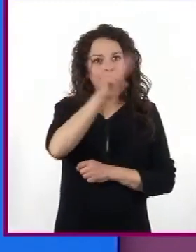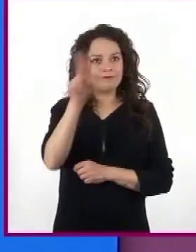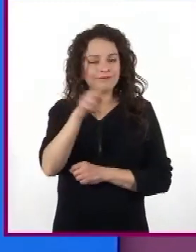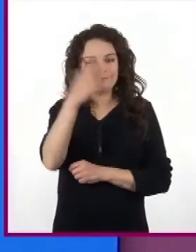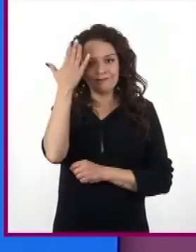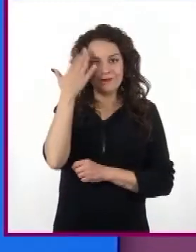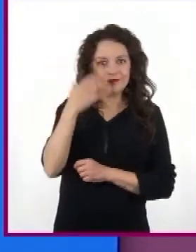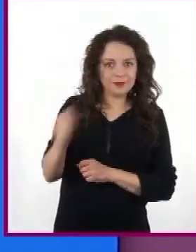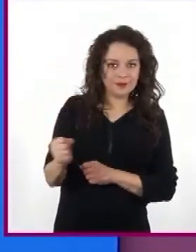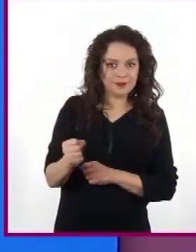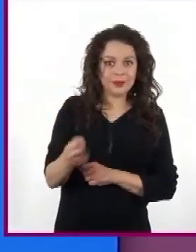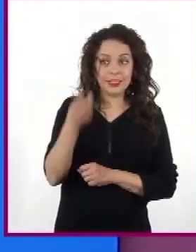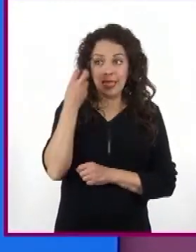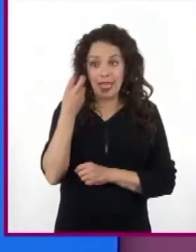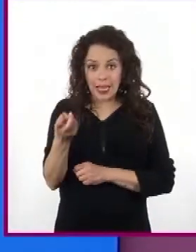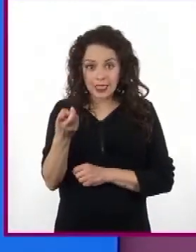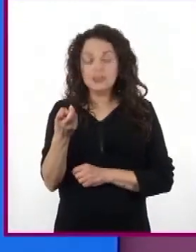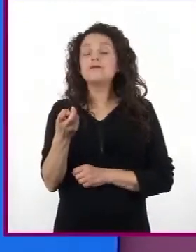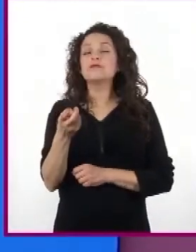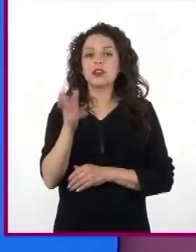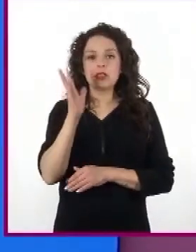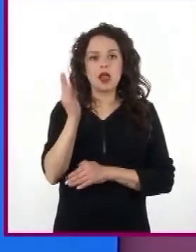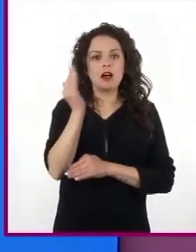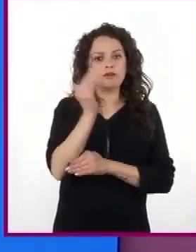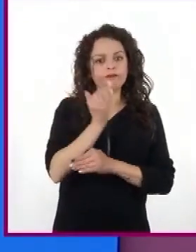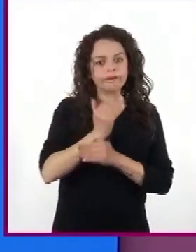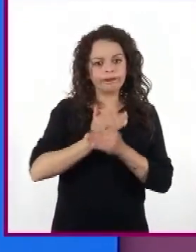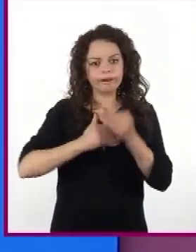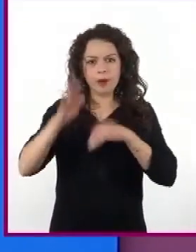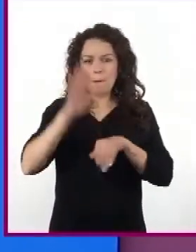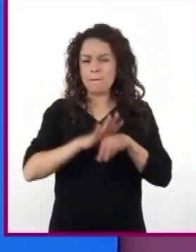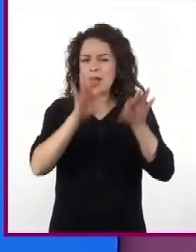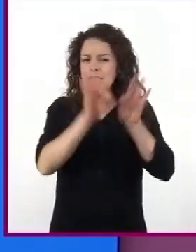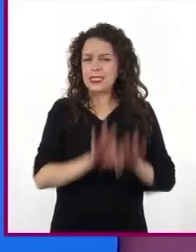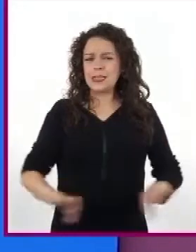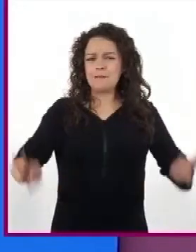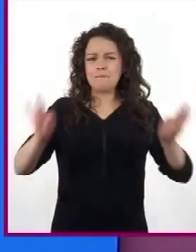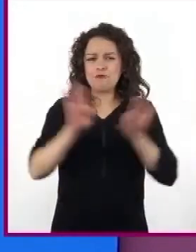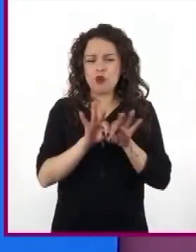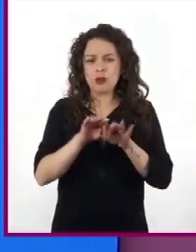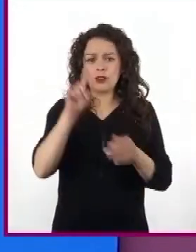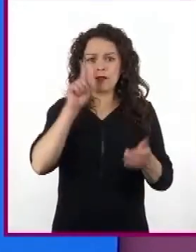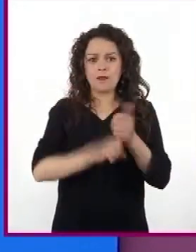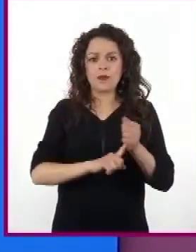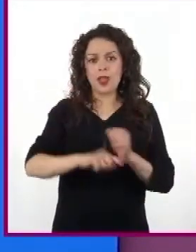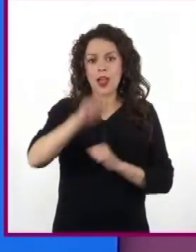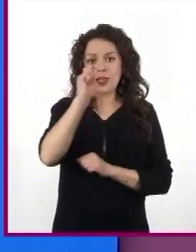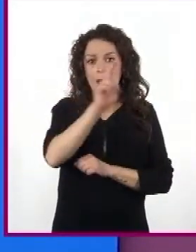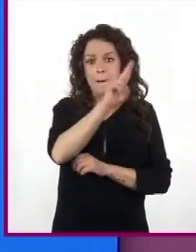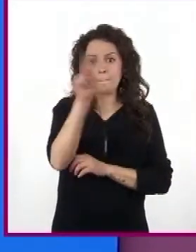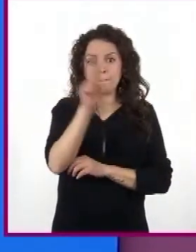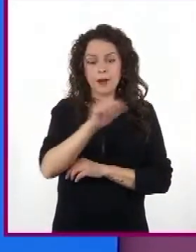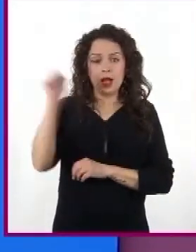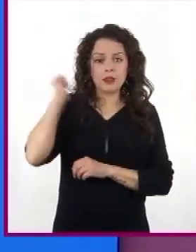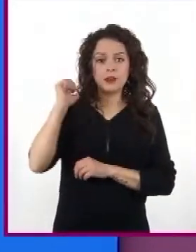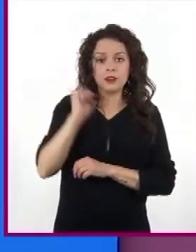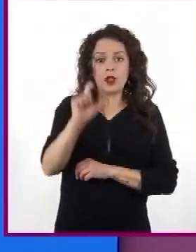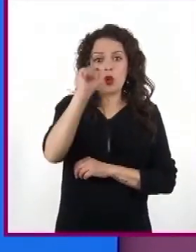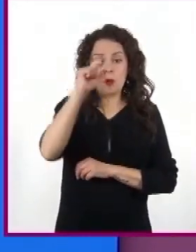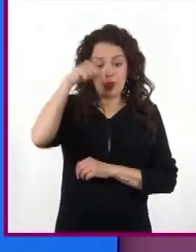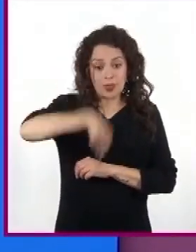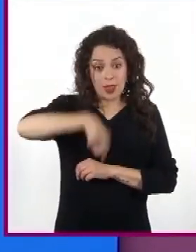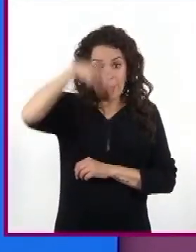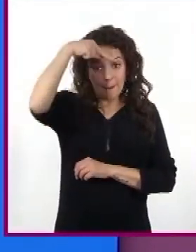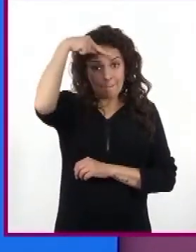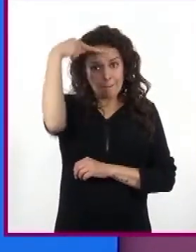Y que esa obra se convirtiera en una de las más importantes y representativas de la pintura del siglo XX de nuestro